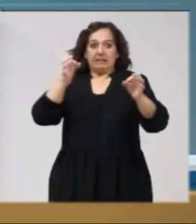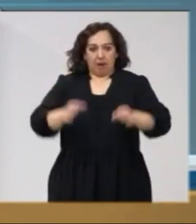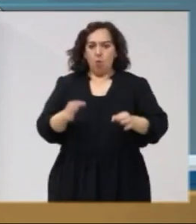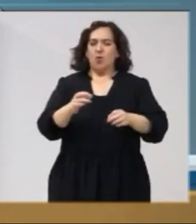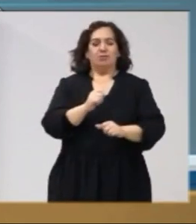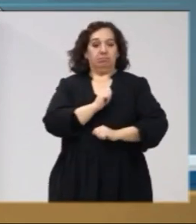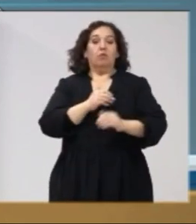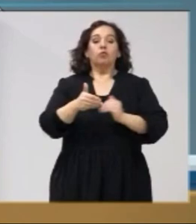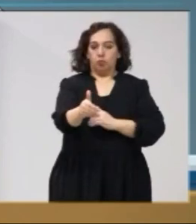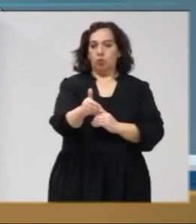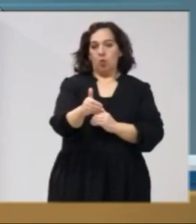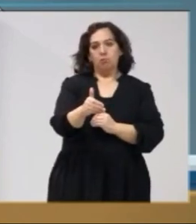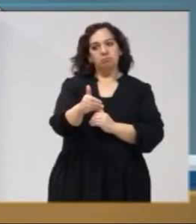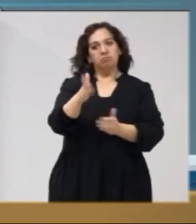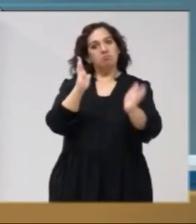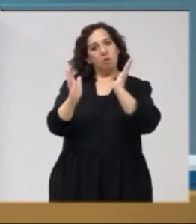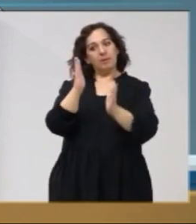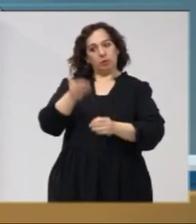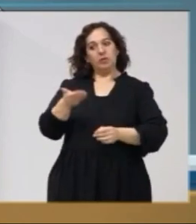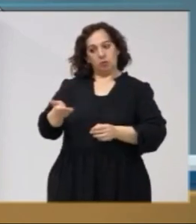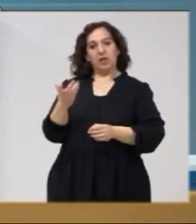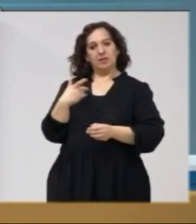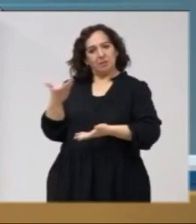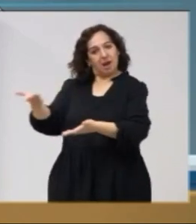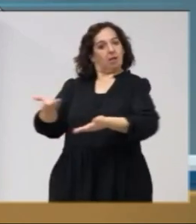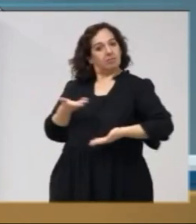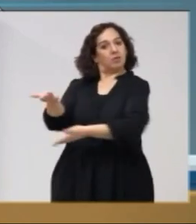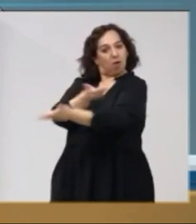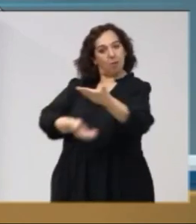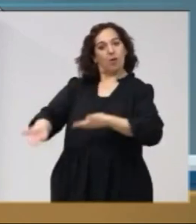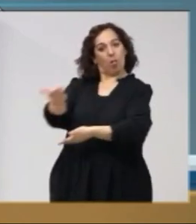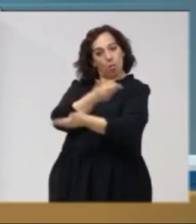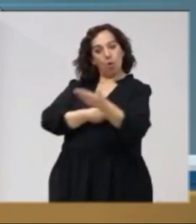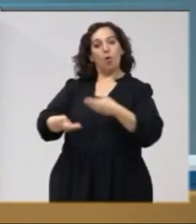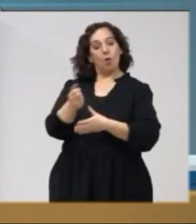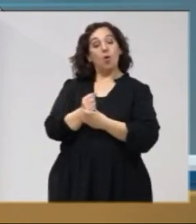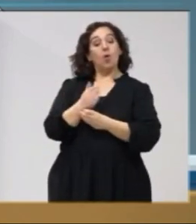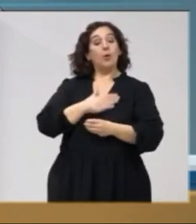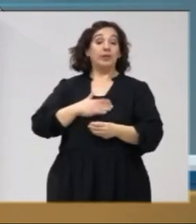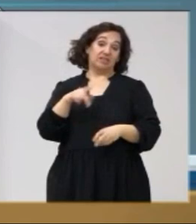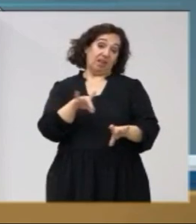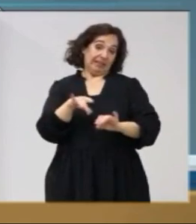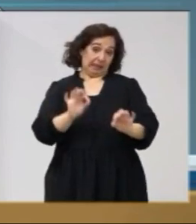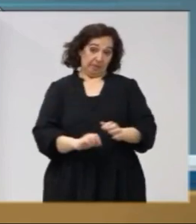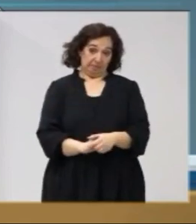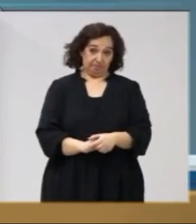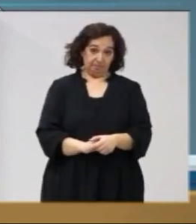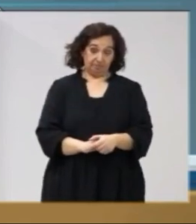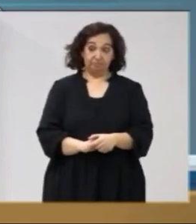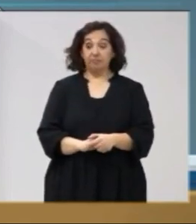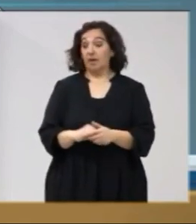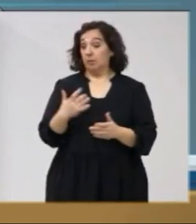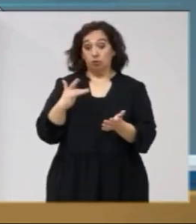momentos importantes para seguir contribuyendo al bienestar de esta tierra. Pero